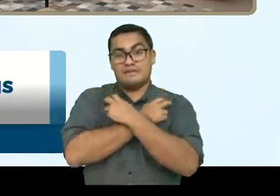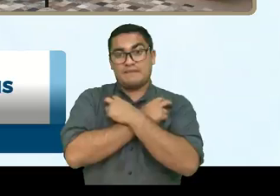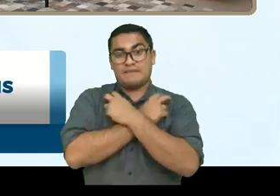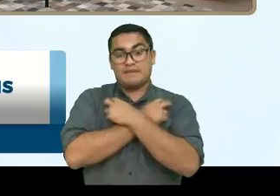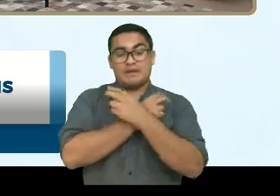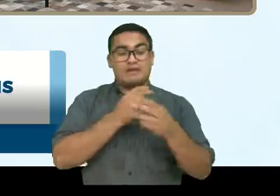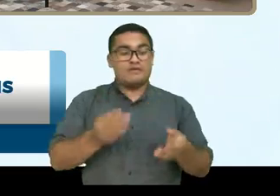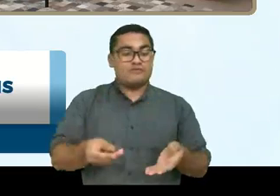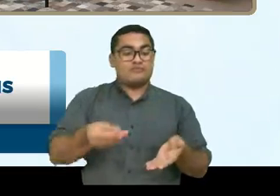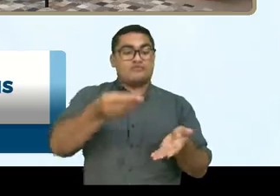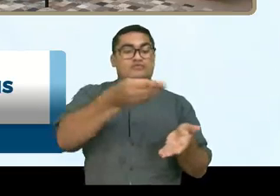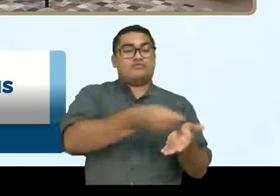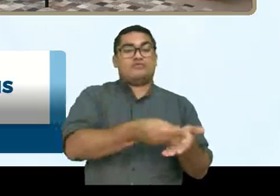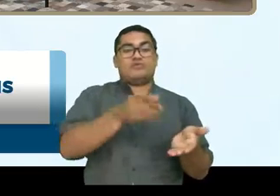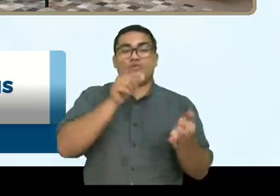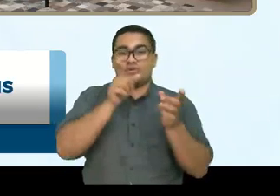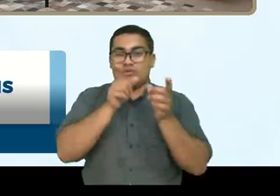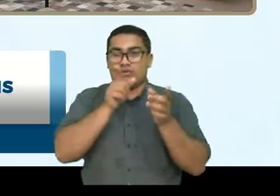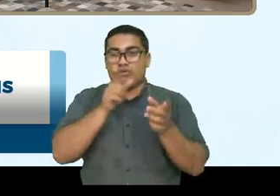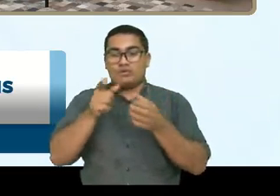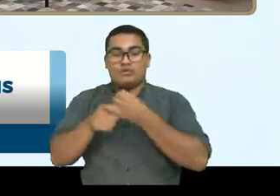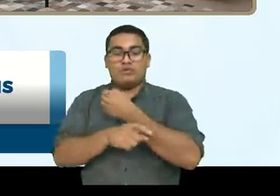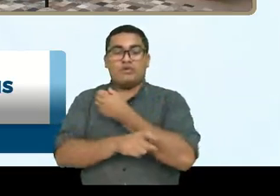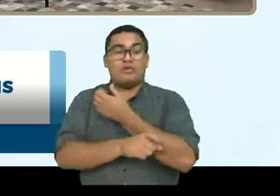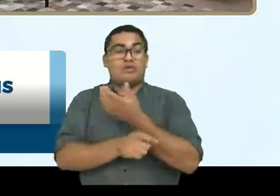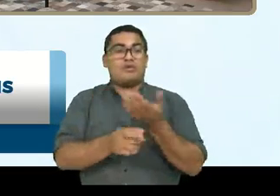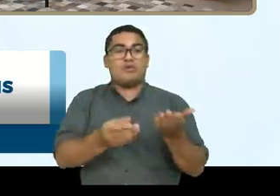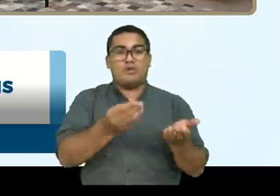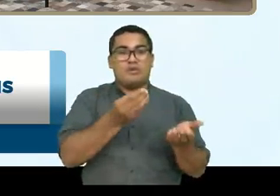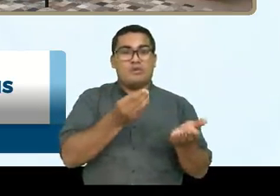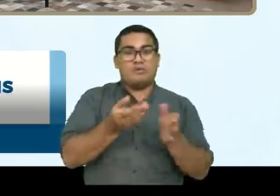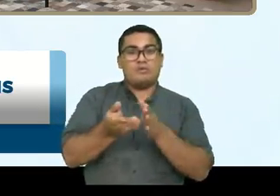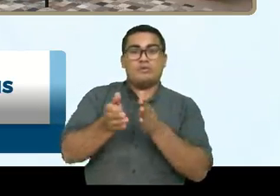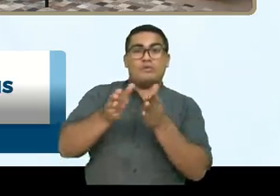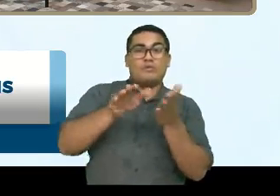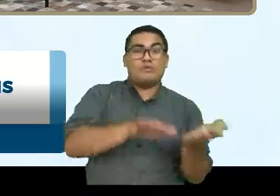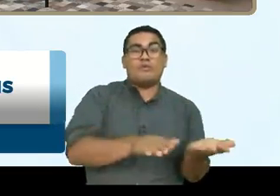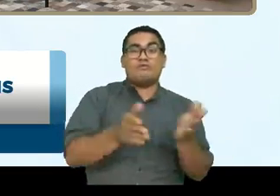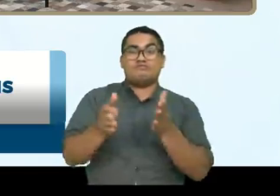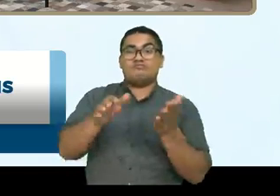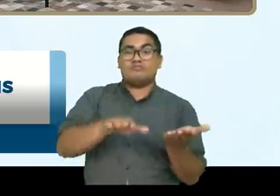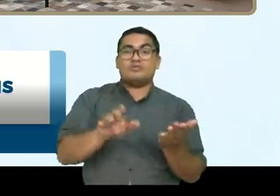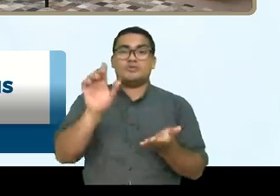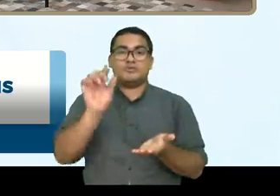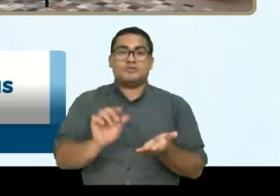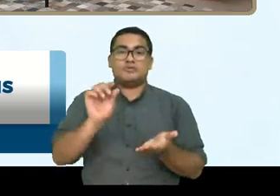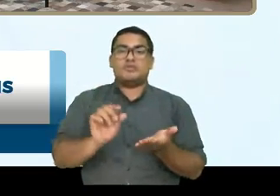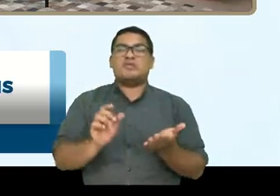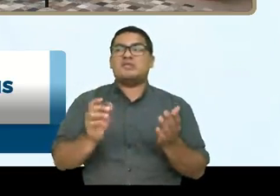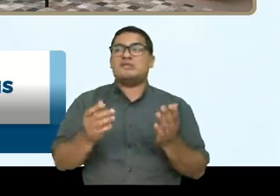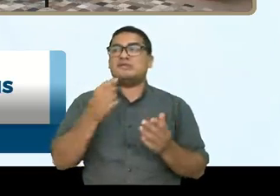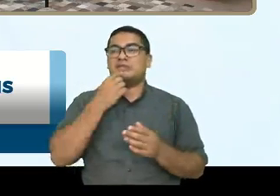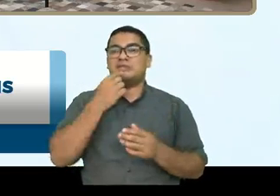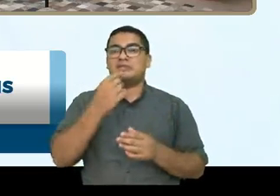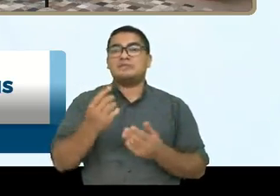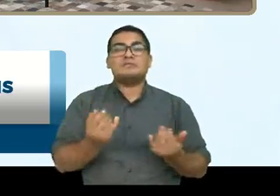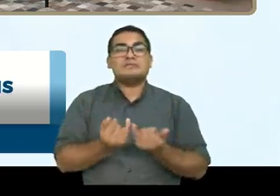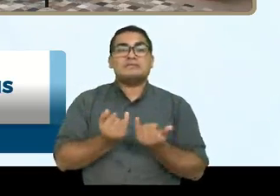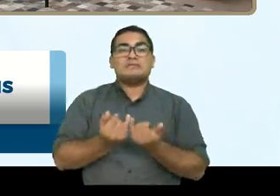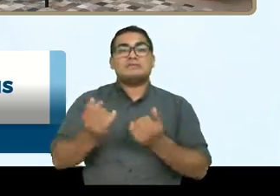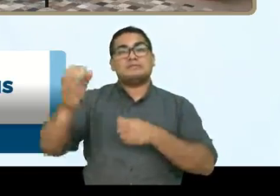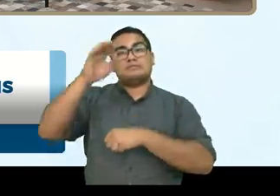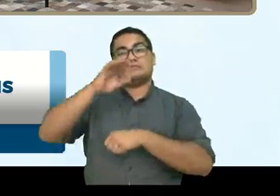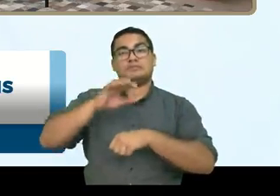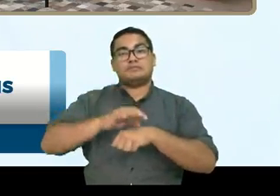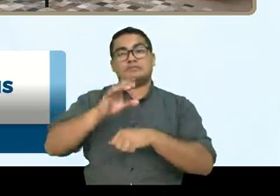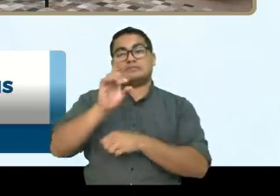actividades de prevención. Ajá. Vamos a disminuir la población de roedores. Entre más baja y menos posibilidad, igual que en el dengue, ¿verdad?